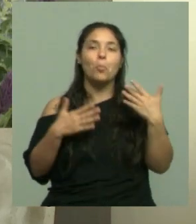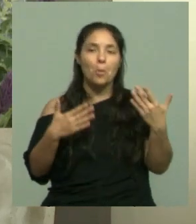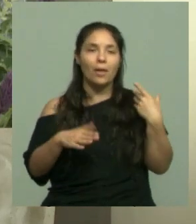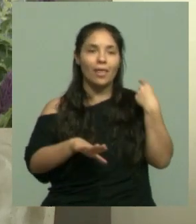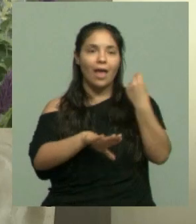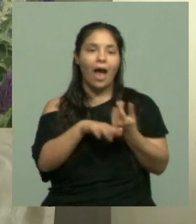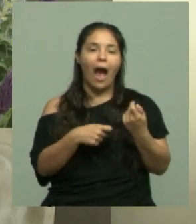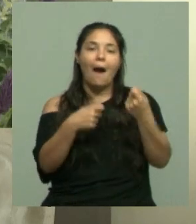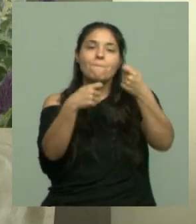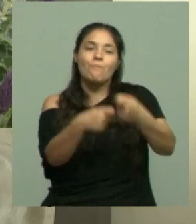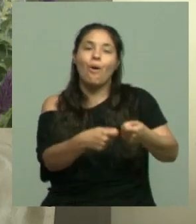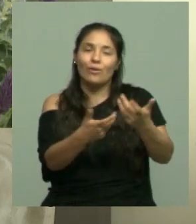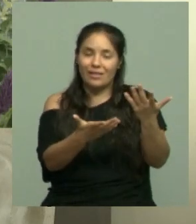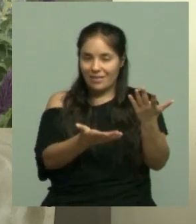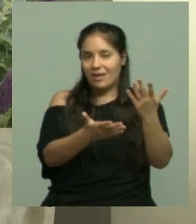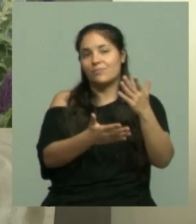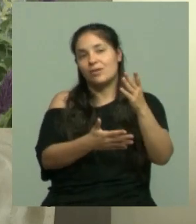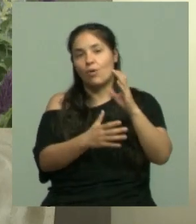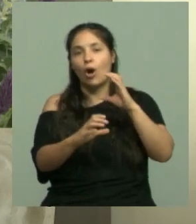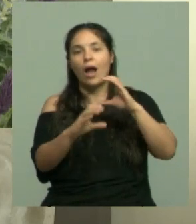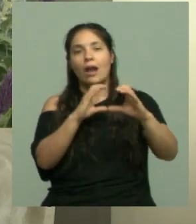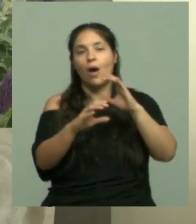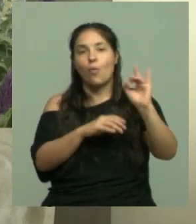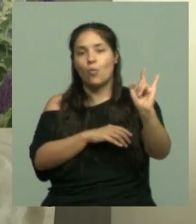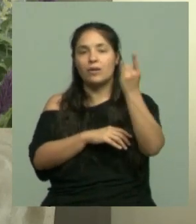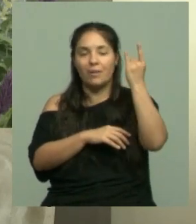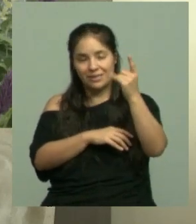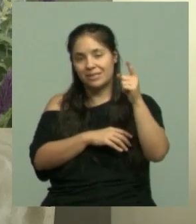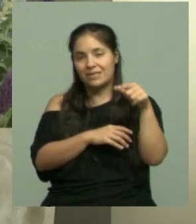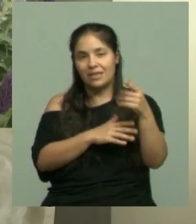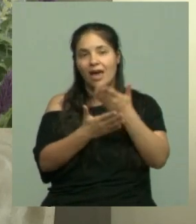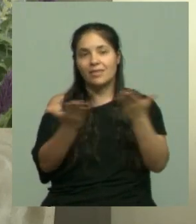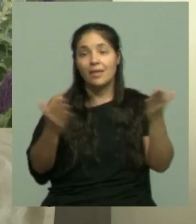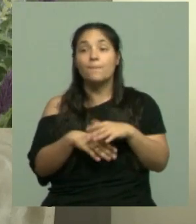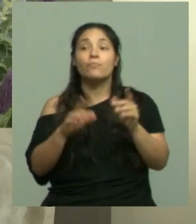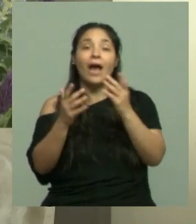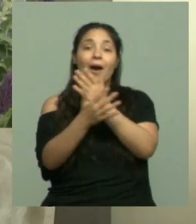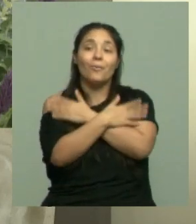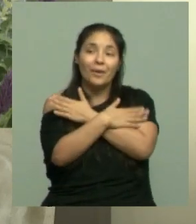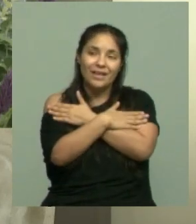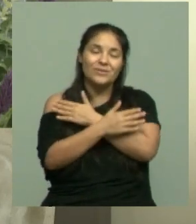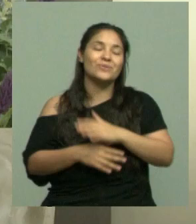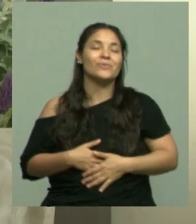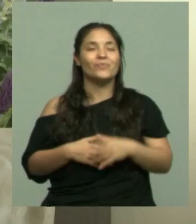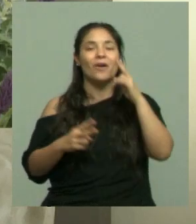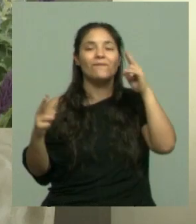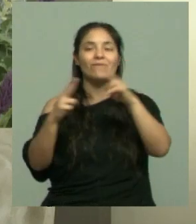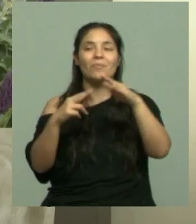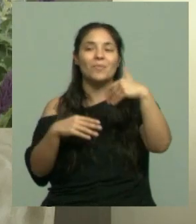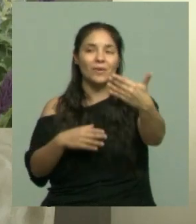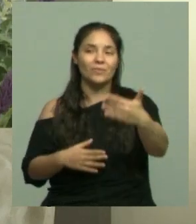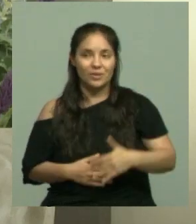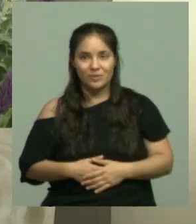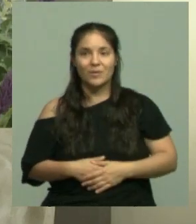humilde aporte a lo que es la televisión pública universitaria. Así que un fuerte abrazo y hasta el año que viene. Hasta la próxima entonces, abrazo para